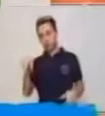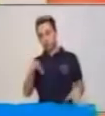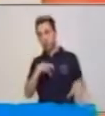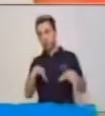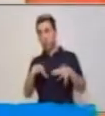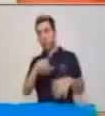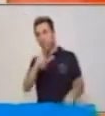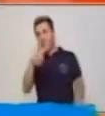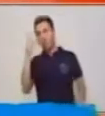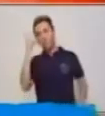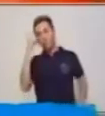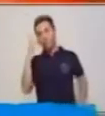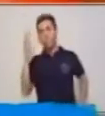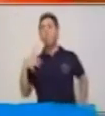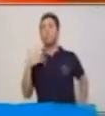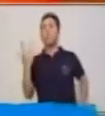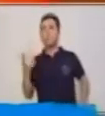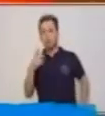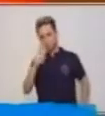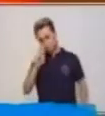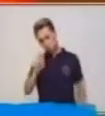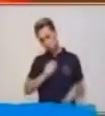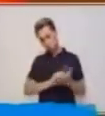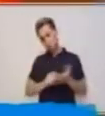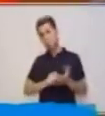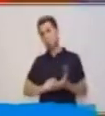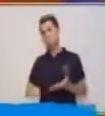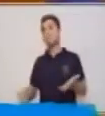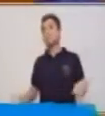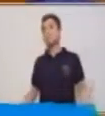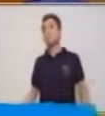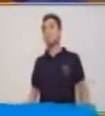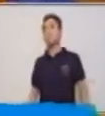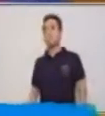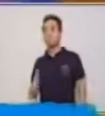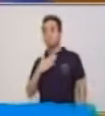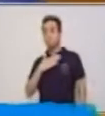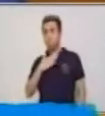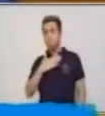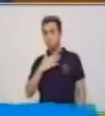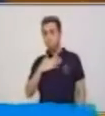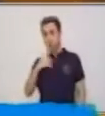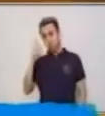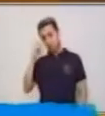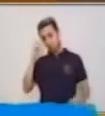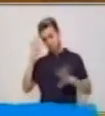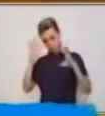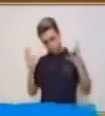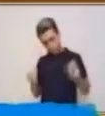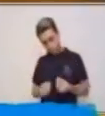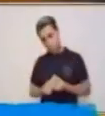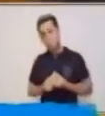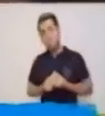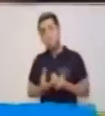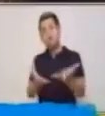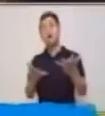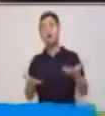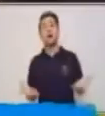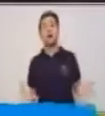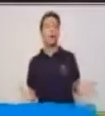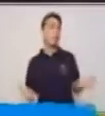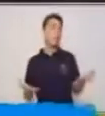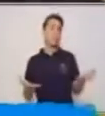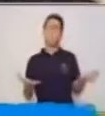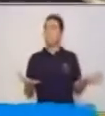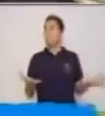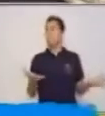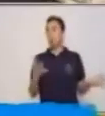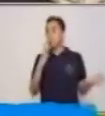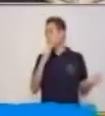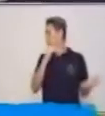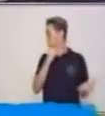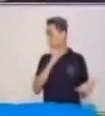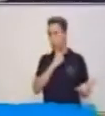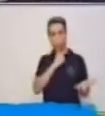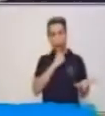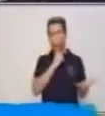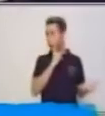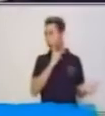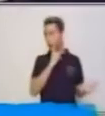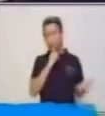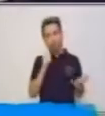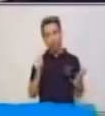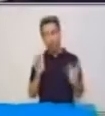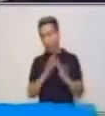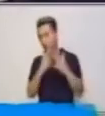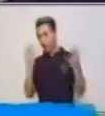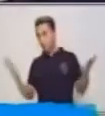Escriban en su cuaderno una conclusión. Mi conclusión, lo que sería es, no es posible poder abrir un solo